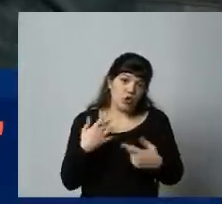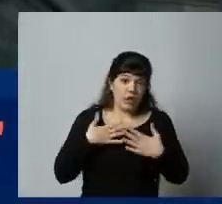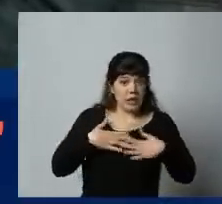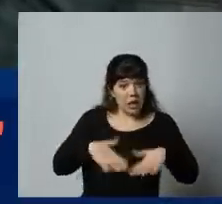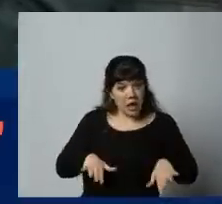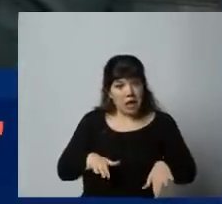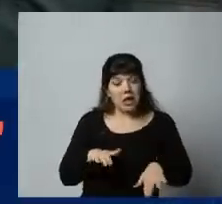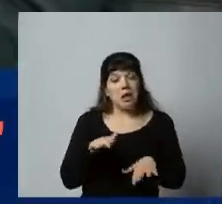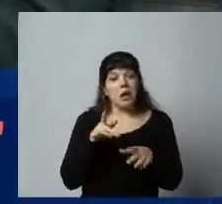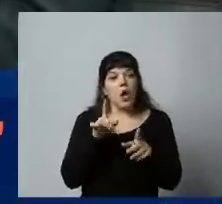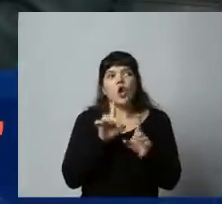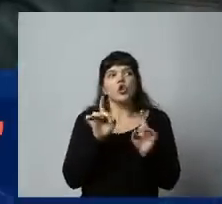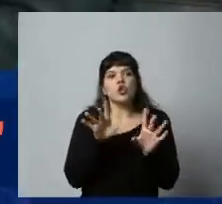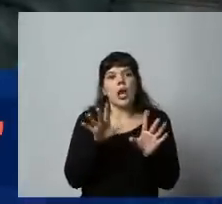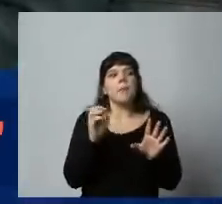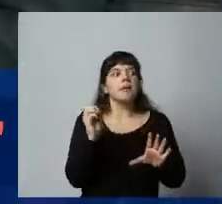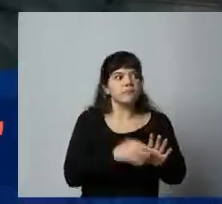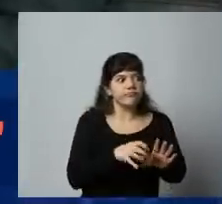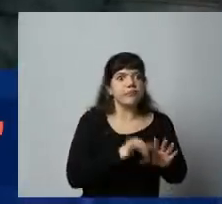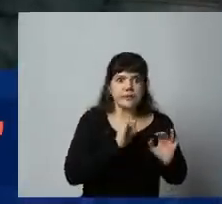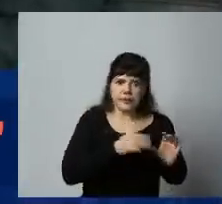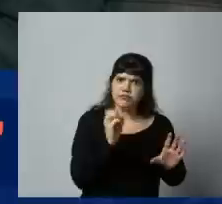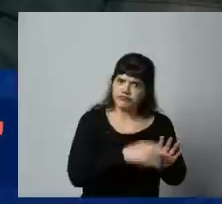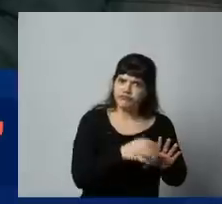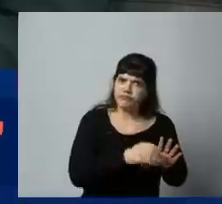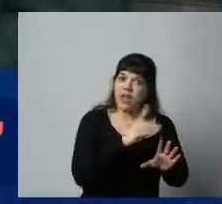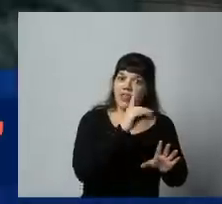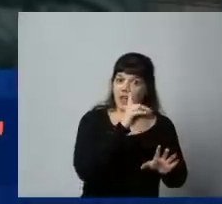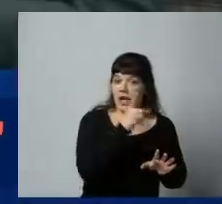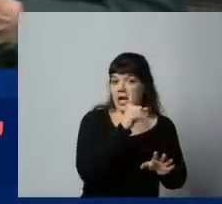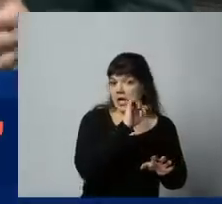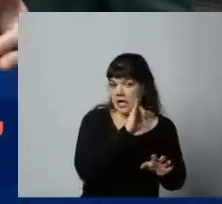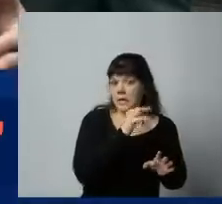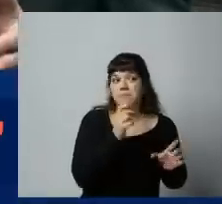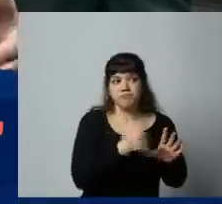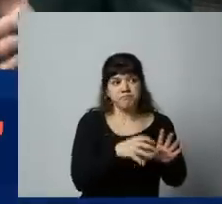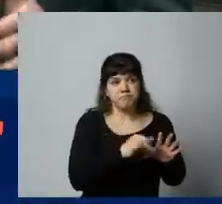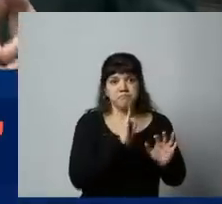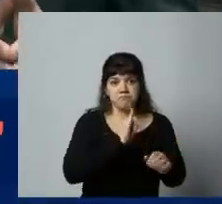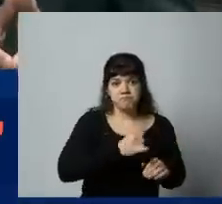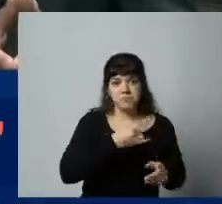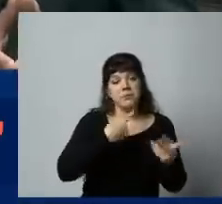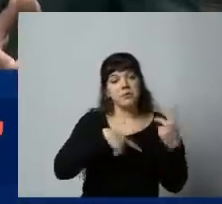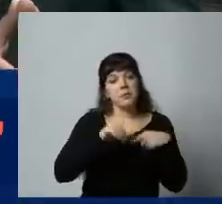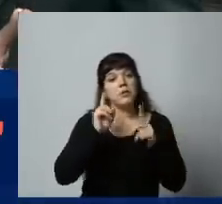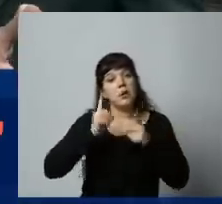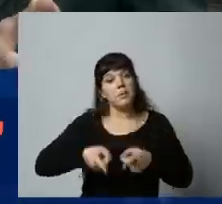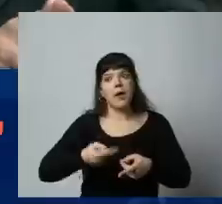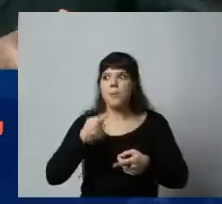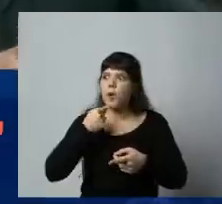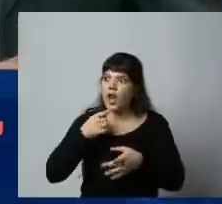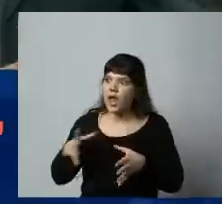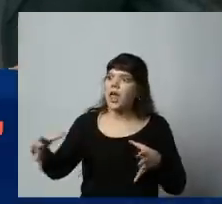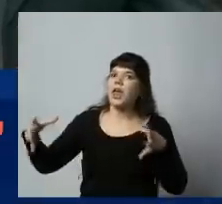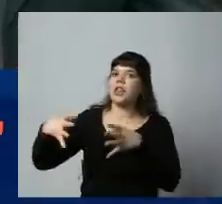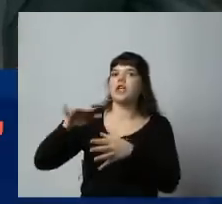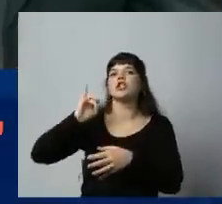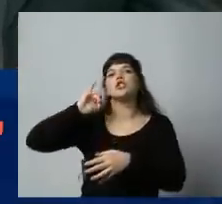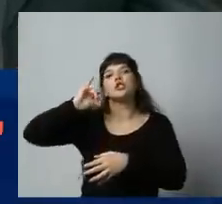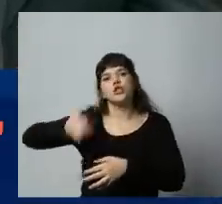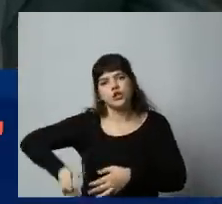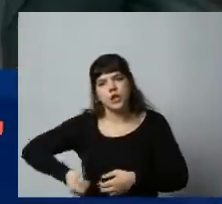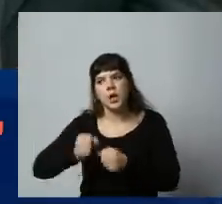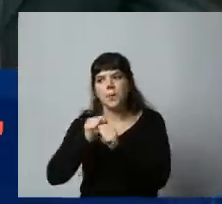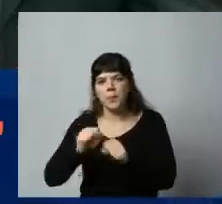solamente se está recaudando a través de la sino que además el poder político autoriza al organismo